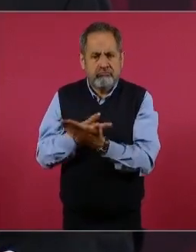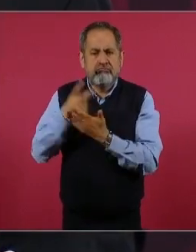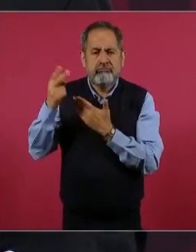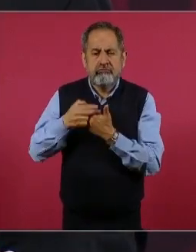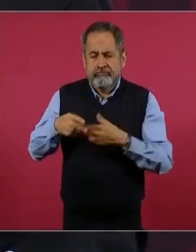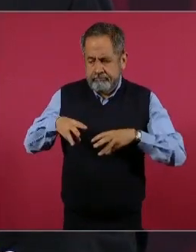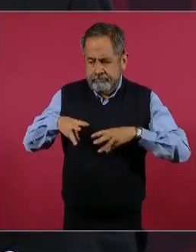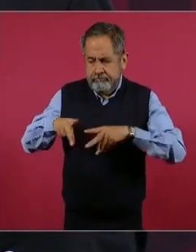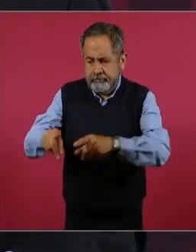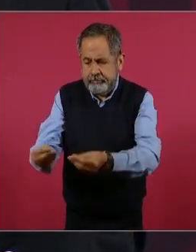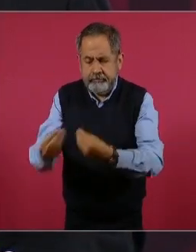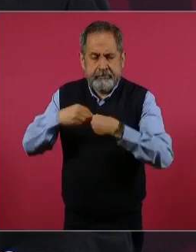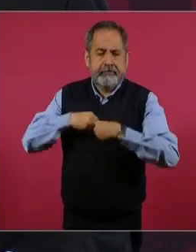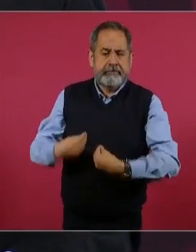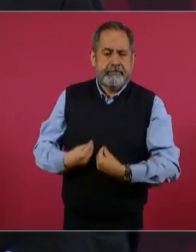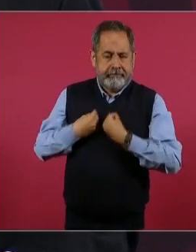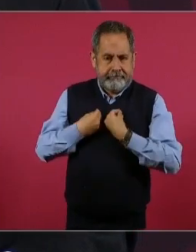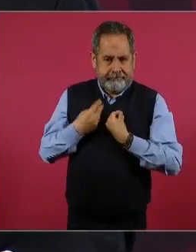Sembrando Vida.